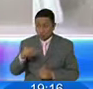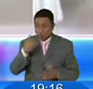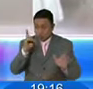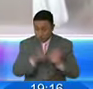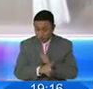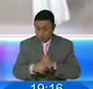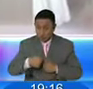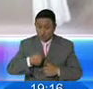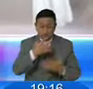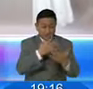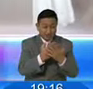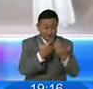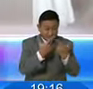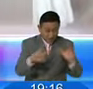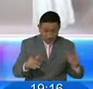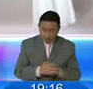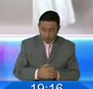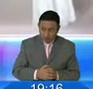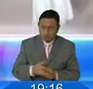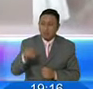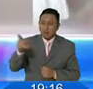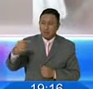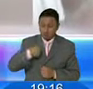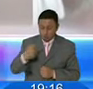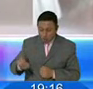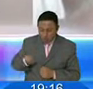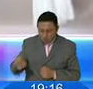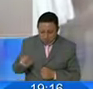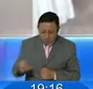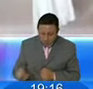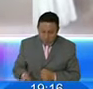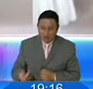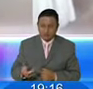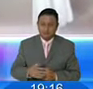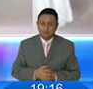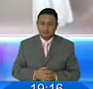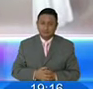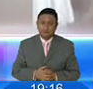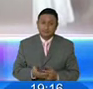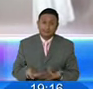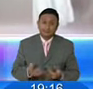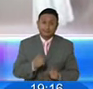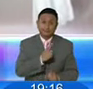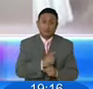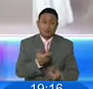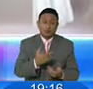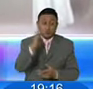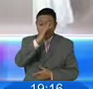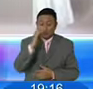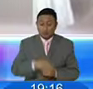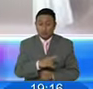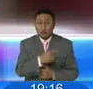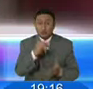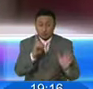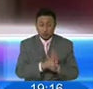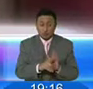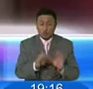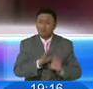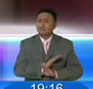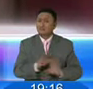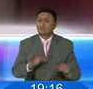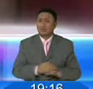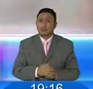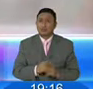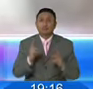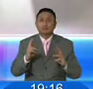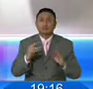salía de la cárcel y me hacía picadillo y me mataba. Por eso yo nunca cogía de ponerle denuncia. Espera que el